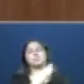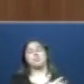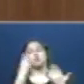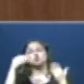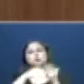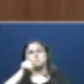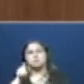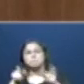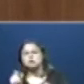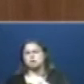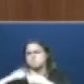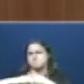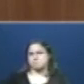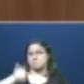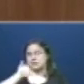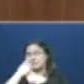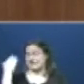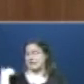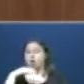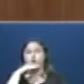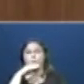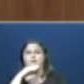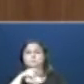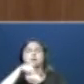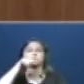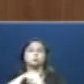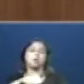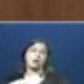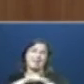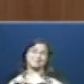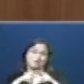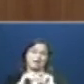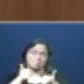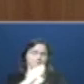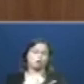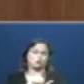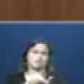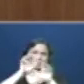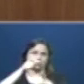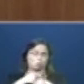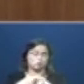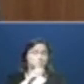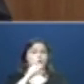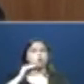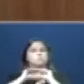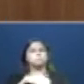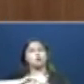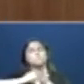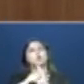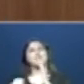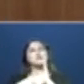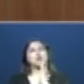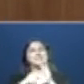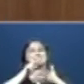participación de la junta en las redes sociales más utilizadas para consolidar este modelo estamos elaborando el proyecto de ley de transparencia y gobierno abierto de